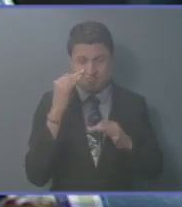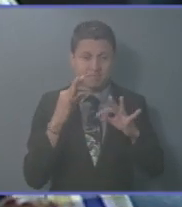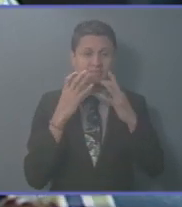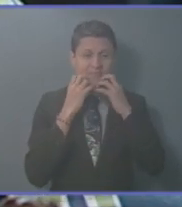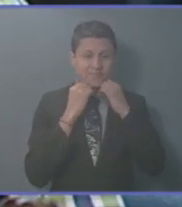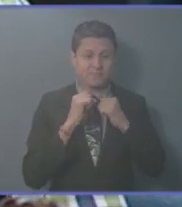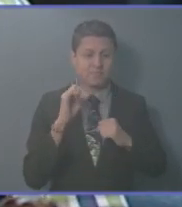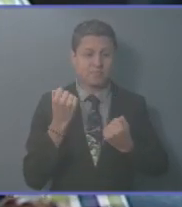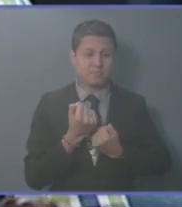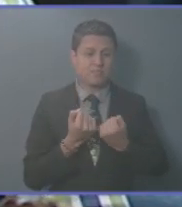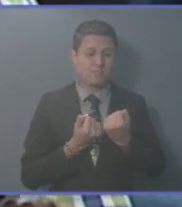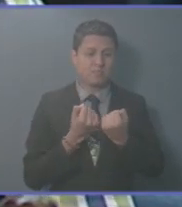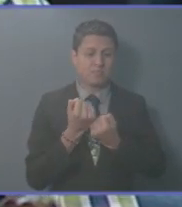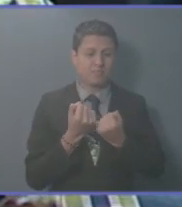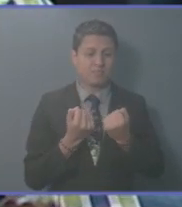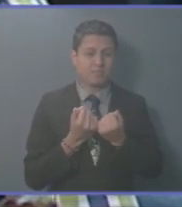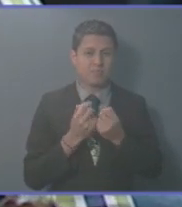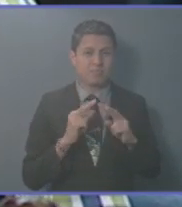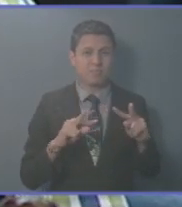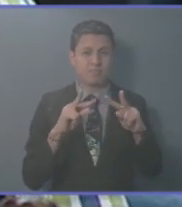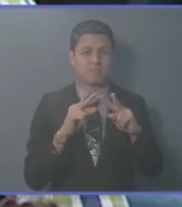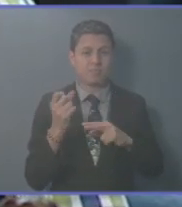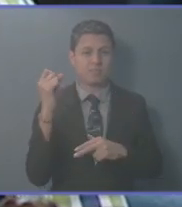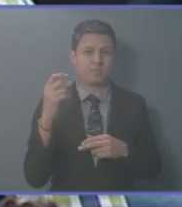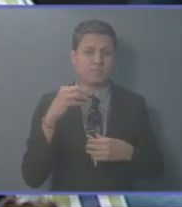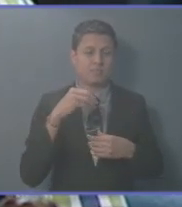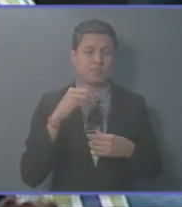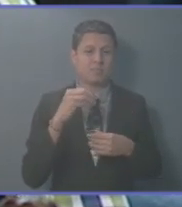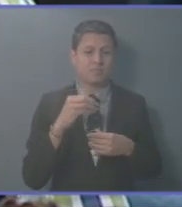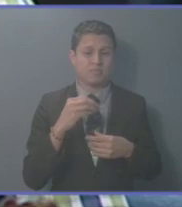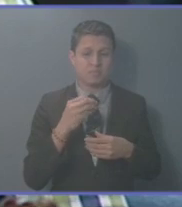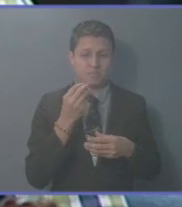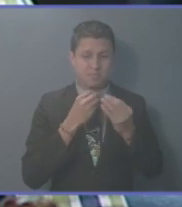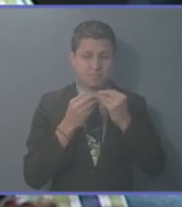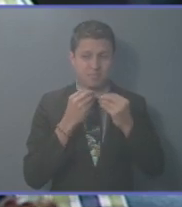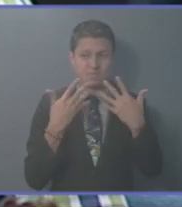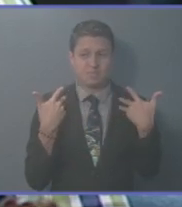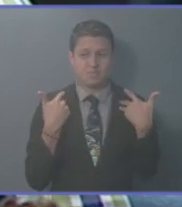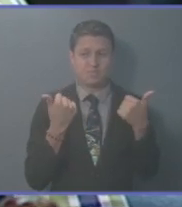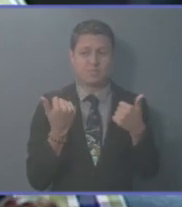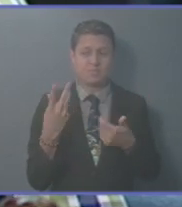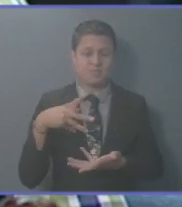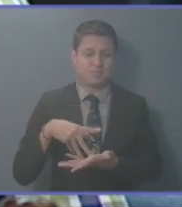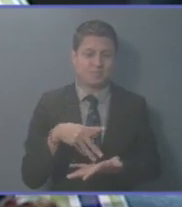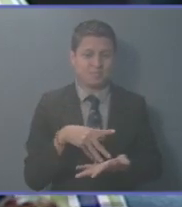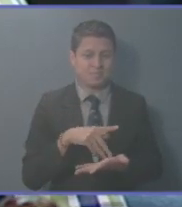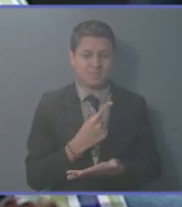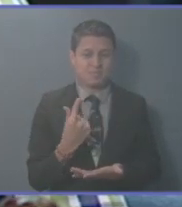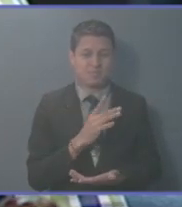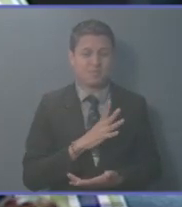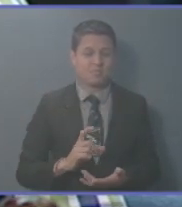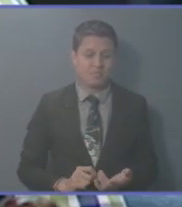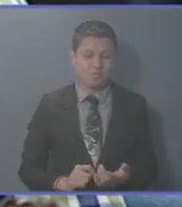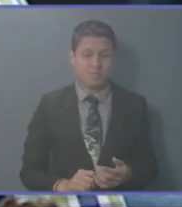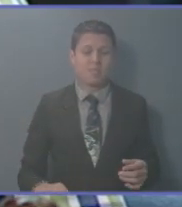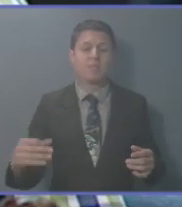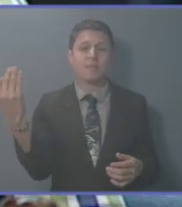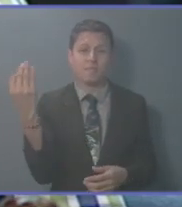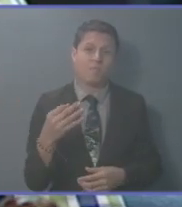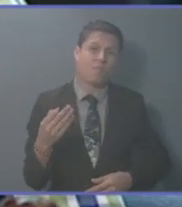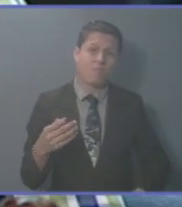su contribución de valor nutricional a la alimentación del pueblo salvadoreño. Las medidas sanitarias deberán de